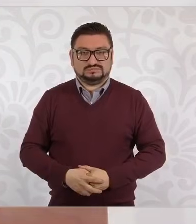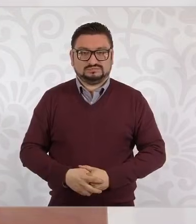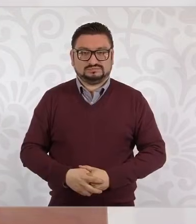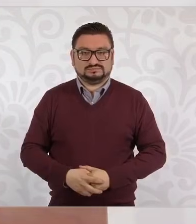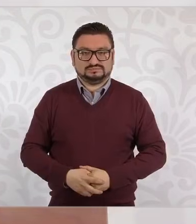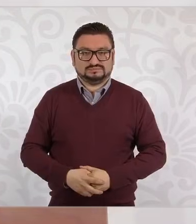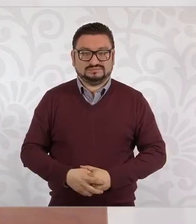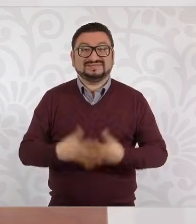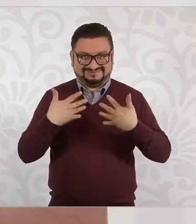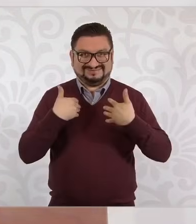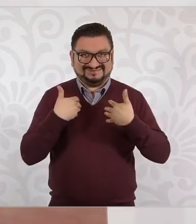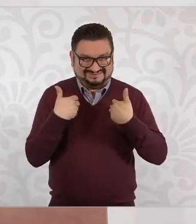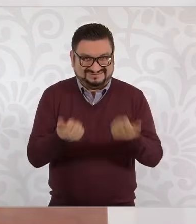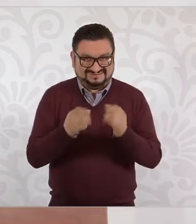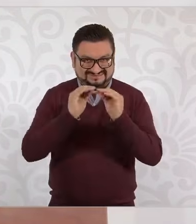¿Ahora sí se entendió?